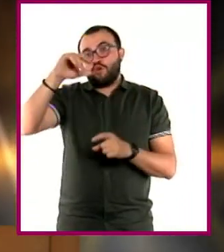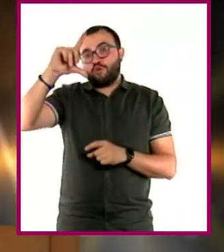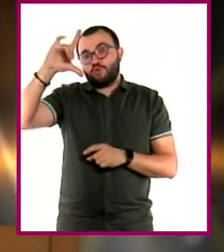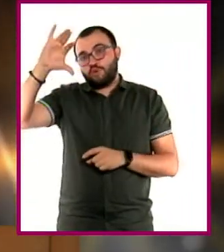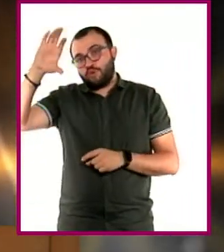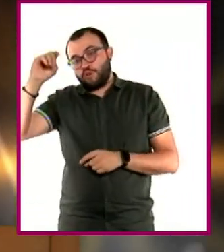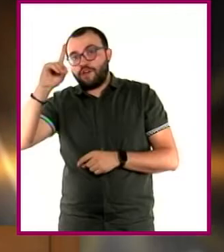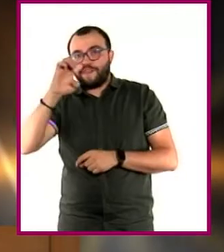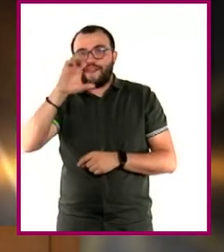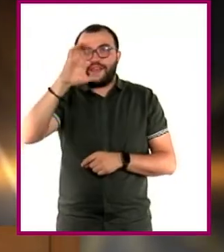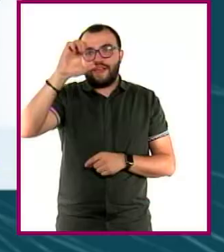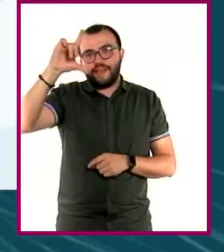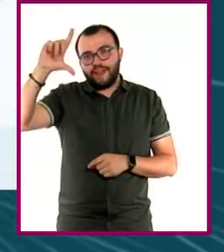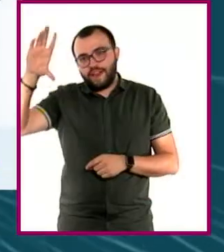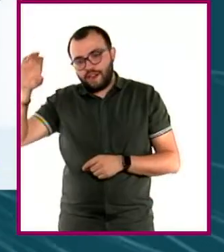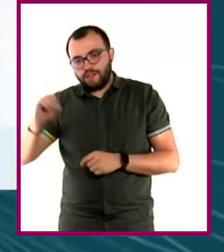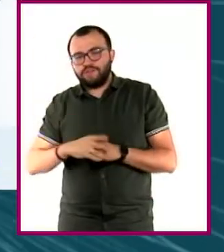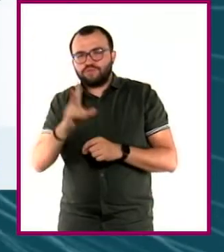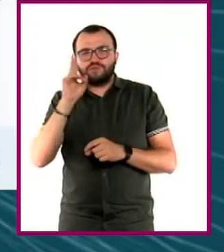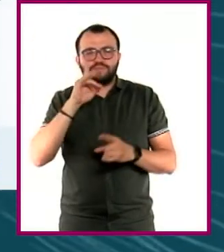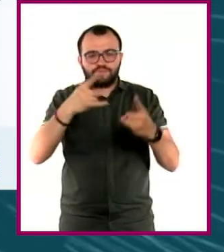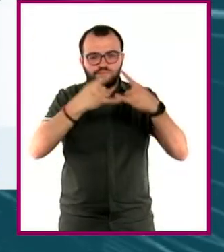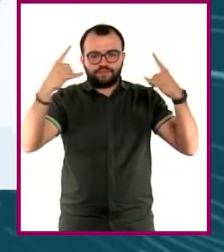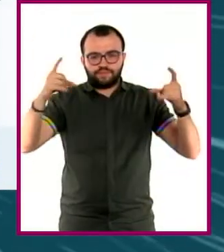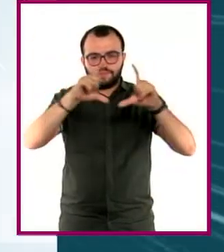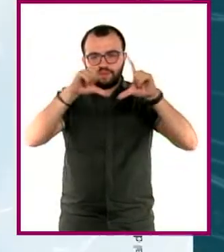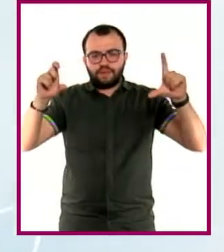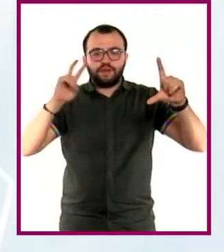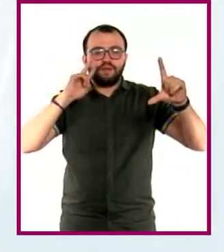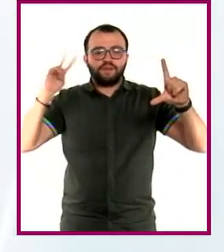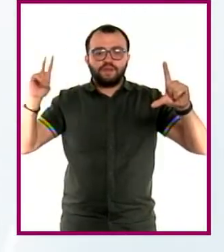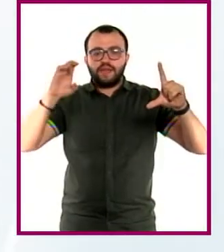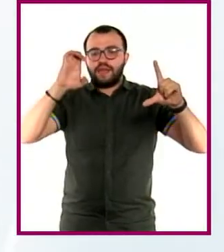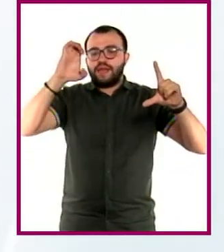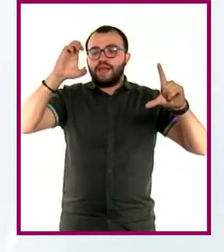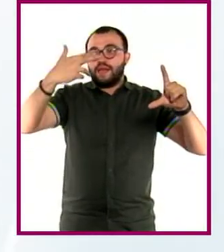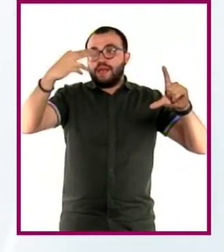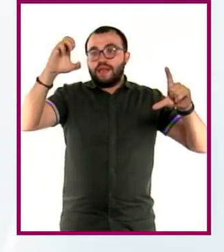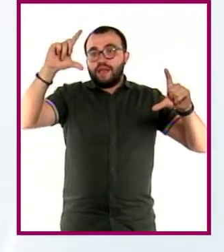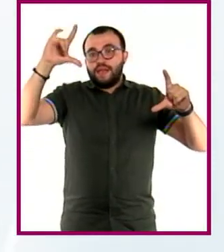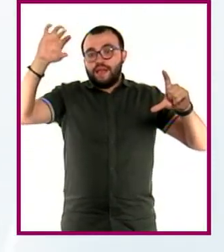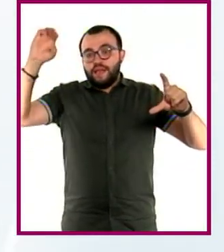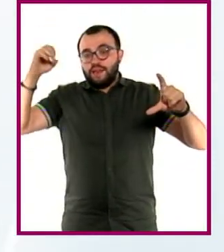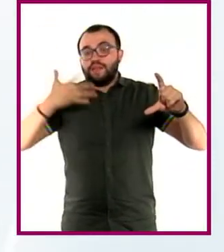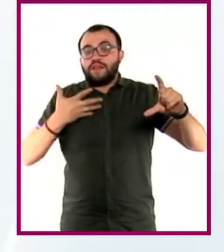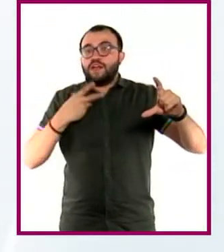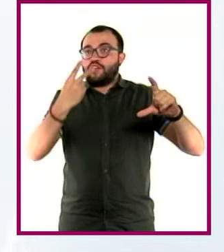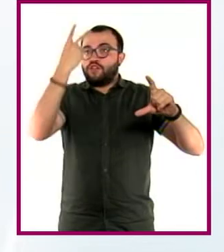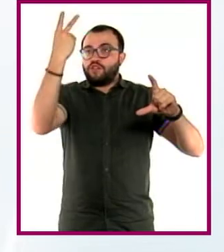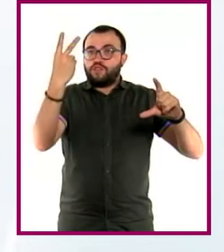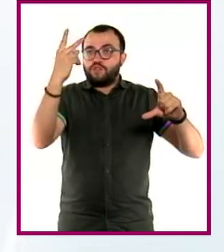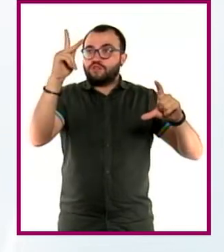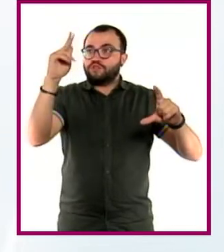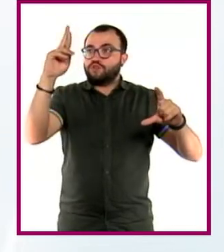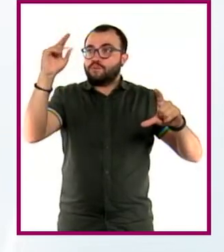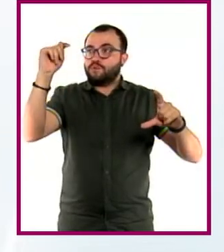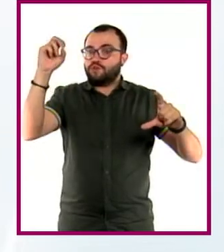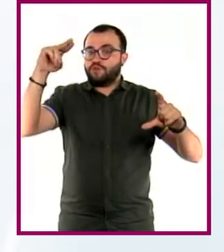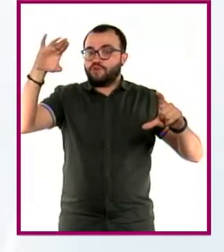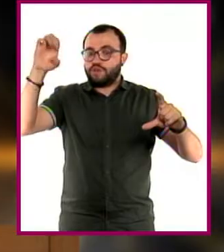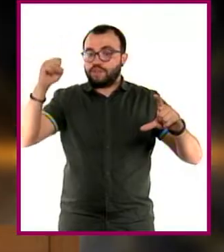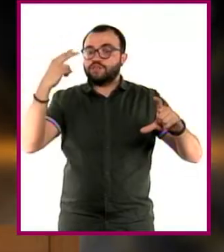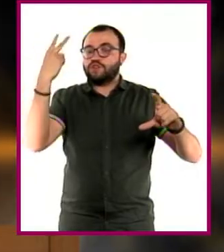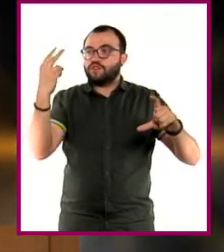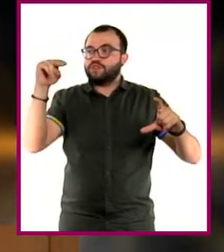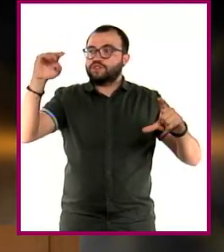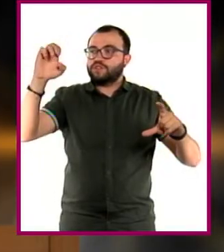helio. Si te fijas en tu tabla periódica, verás que el helio tiene 2 protones y 2 neutrones.